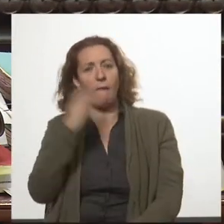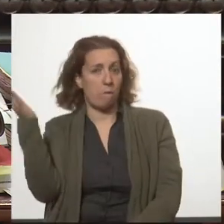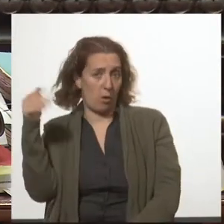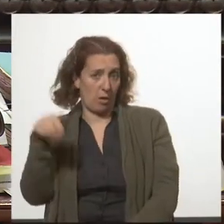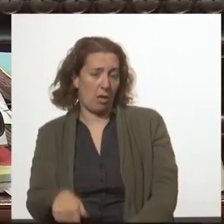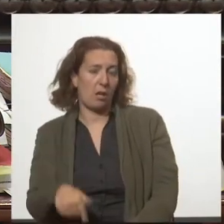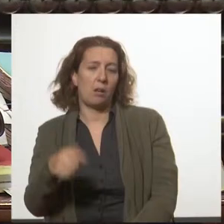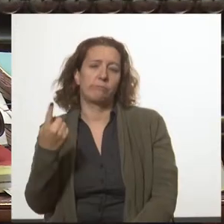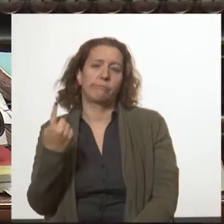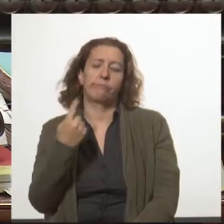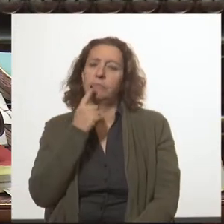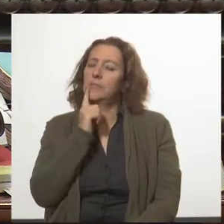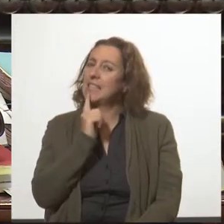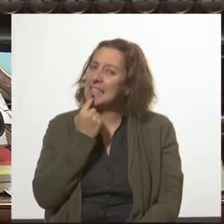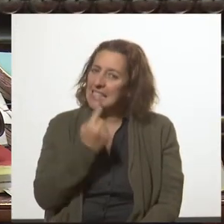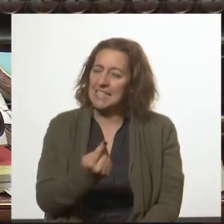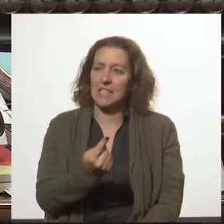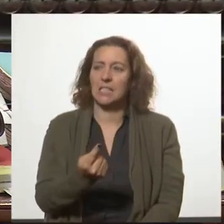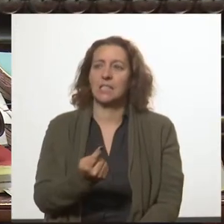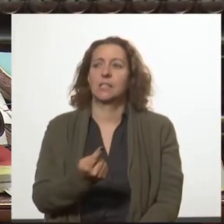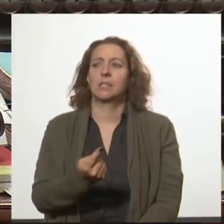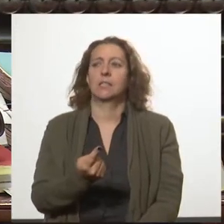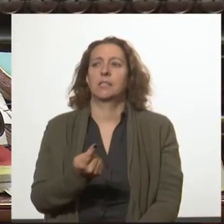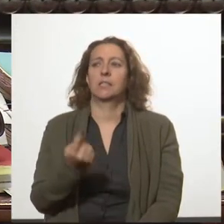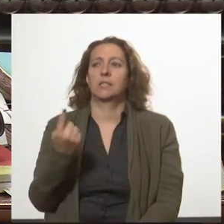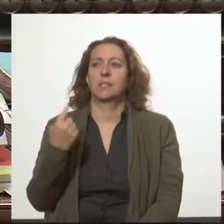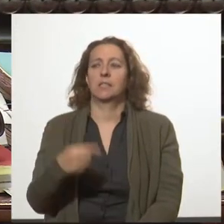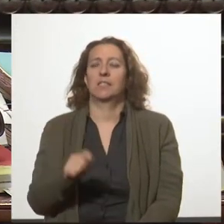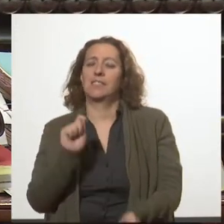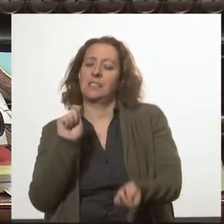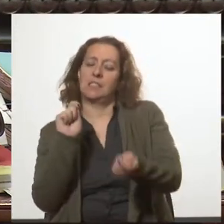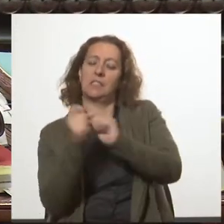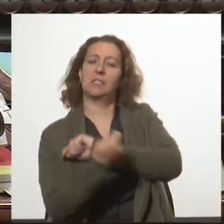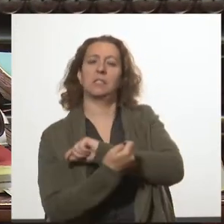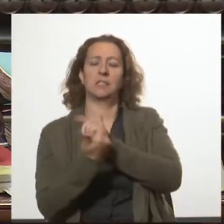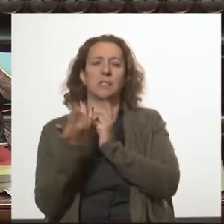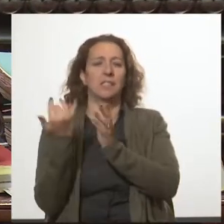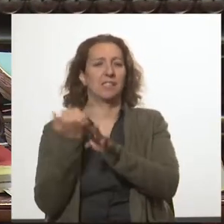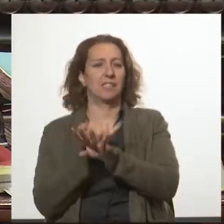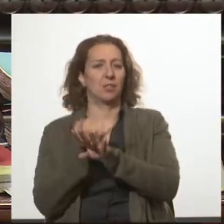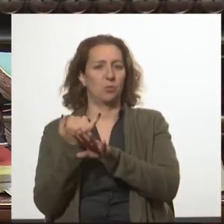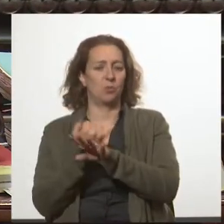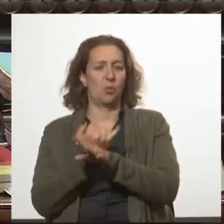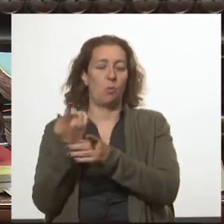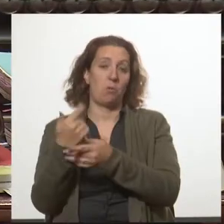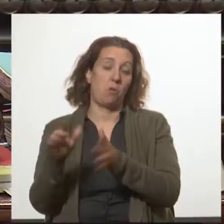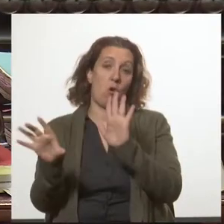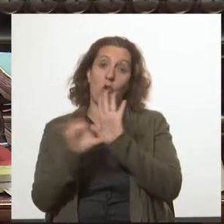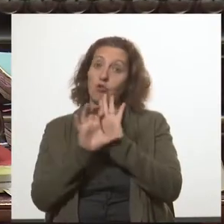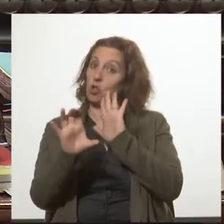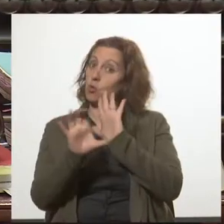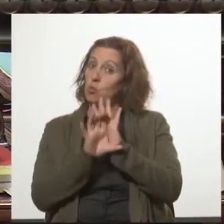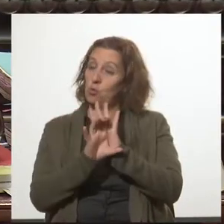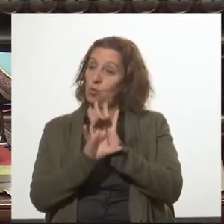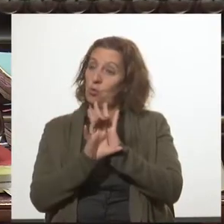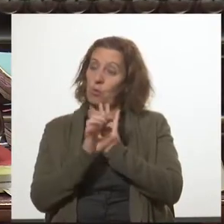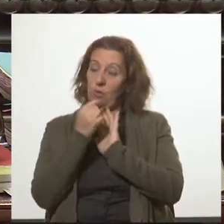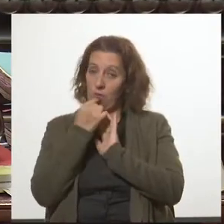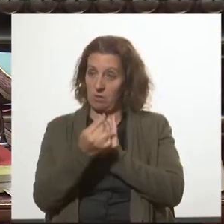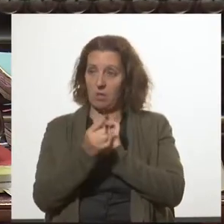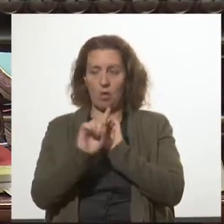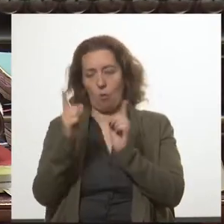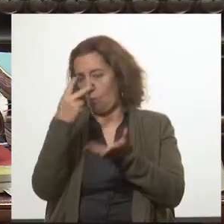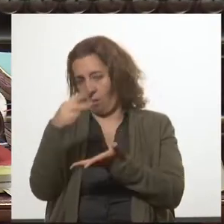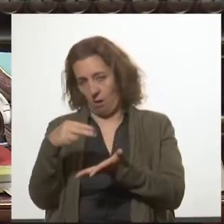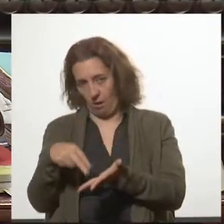sostener que se está tergiversando un instituto cuando la propia constitución es la que lo trae y no voy a leer